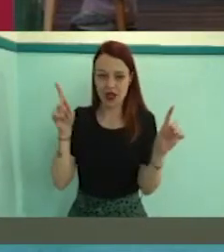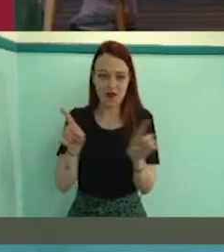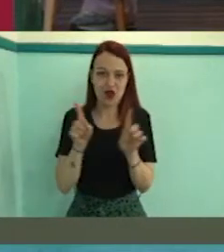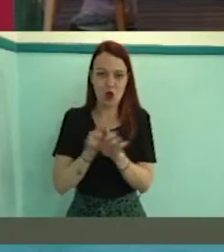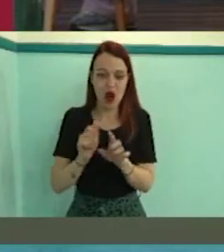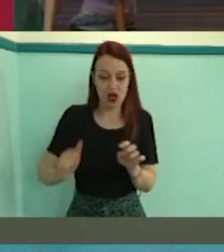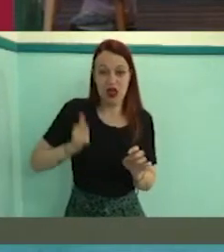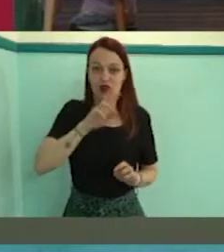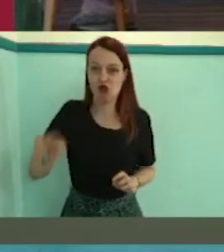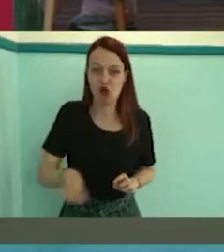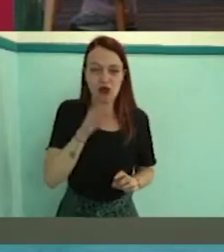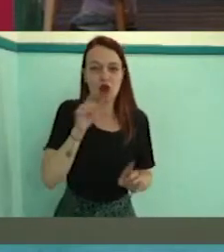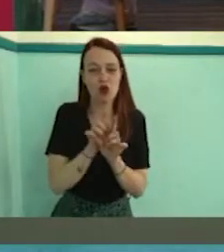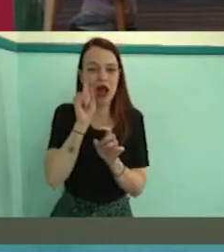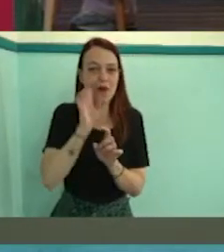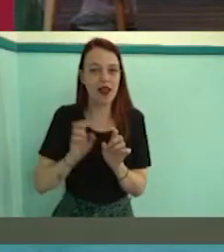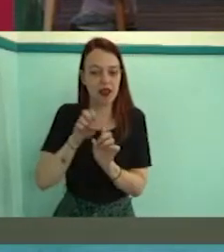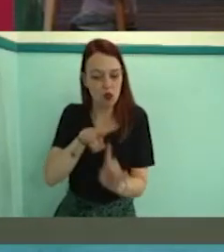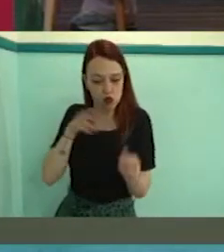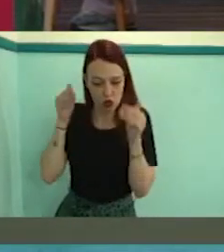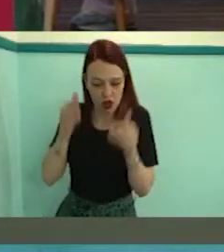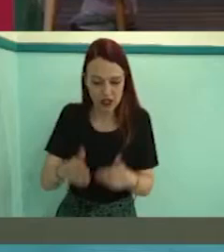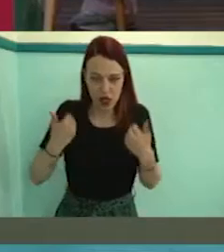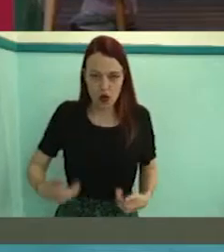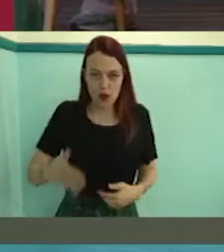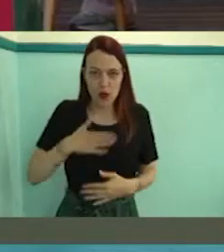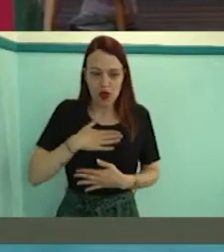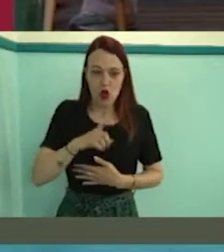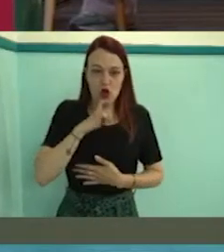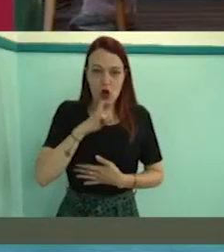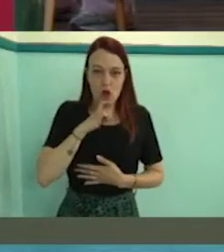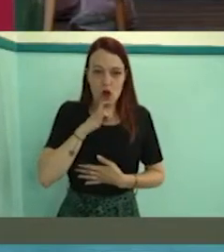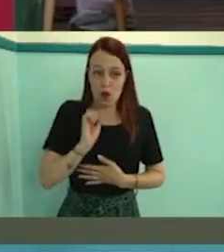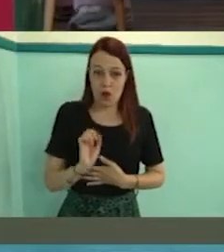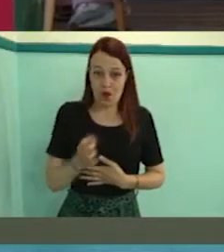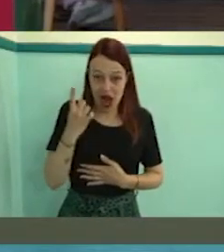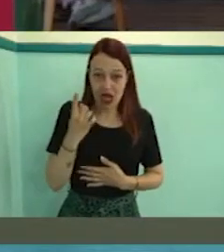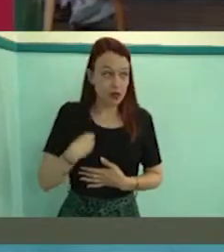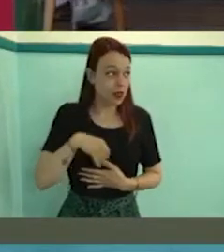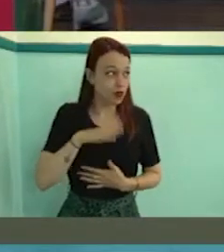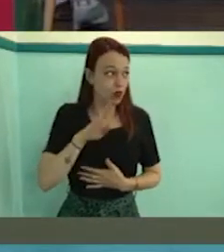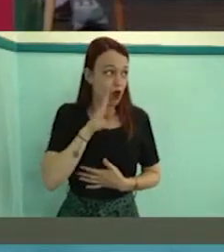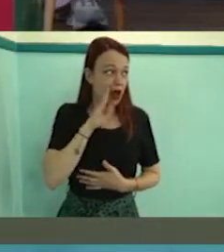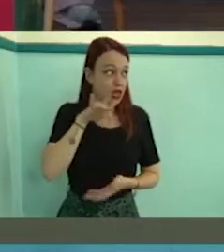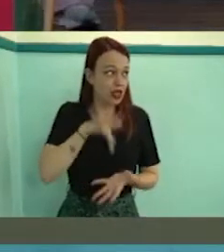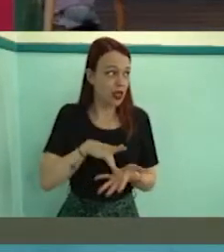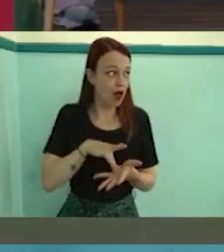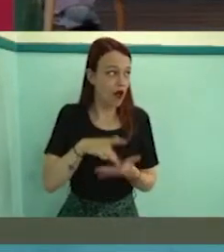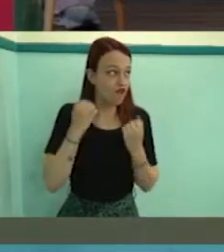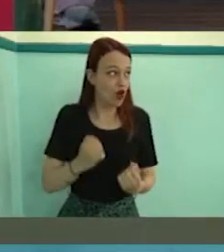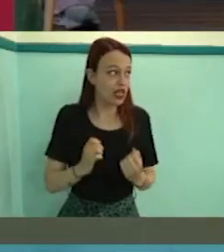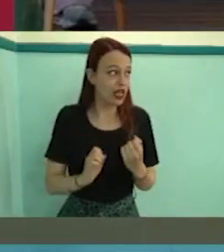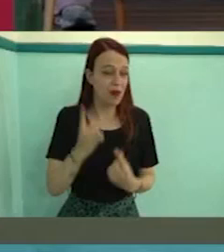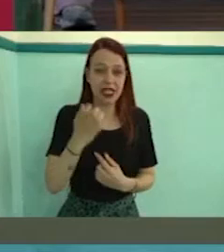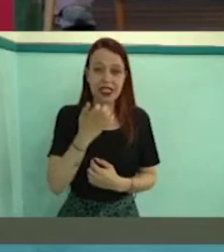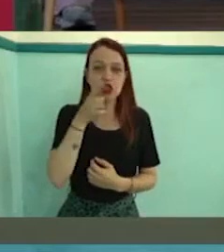eh se nos ponga como ese foco en Cómo Debería ser nuestros cuerpos no y por supuesto eh lo más bizarro del día de hoy es como